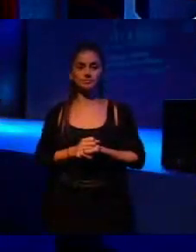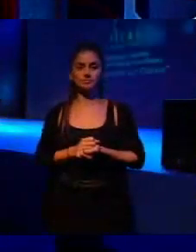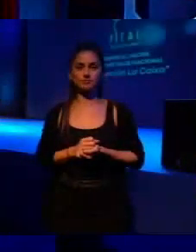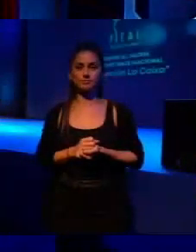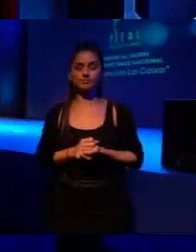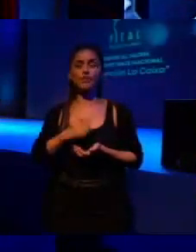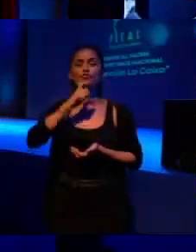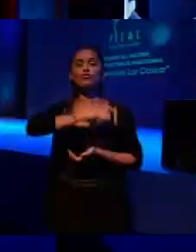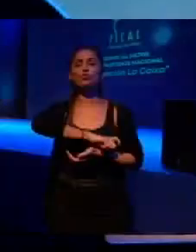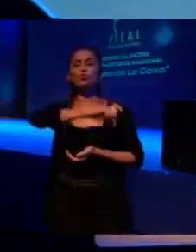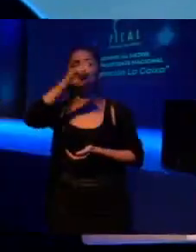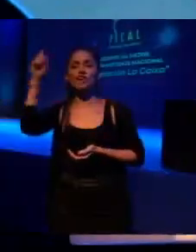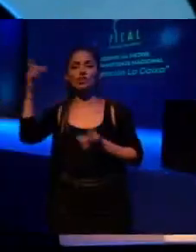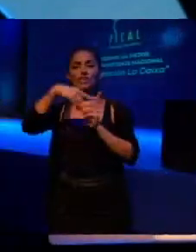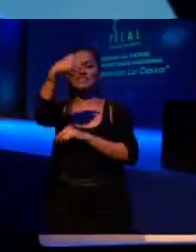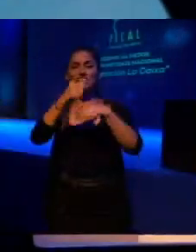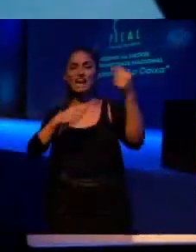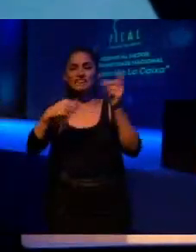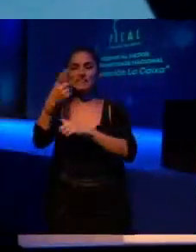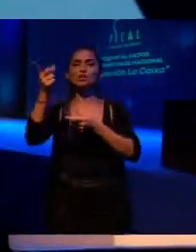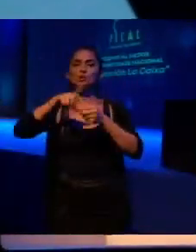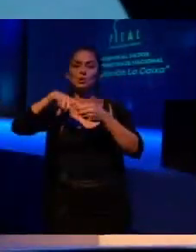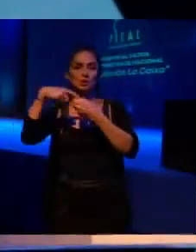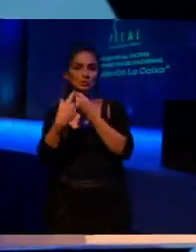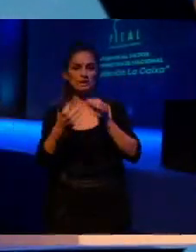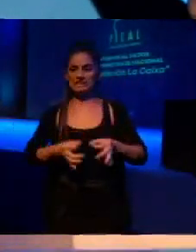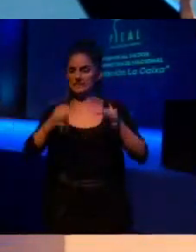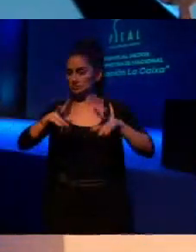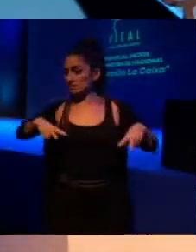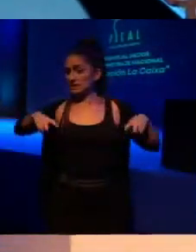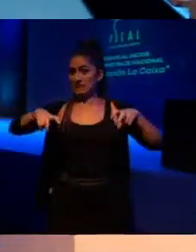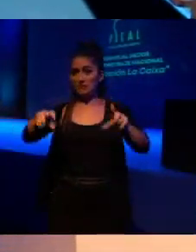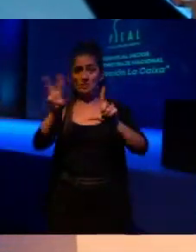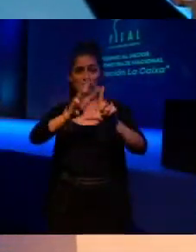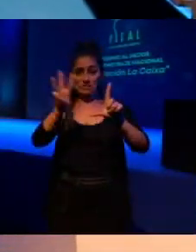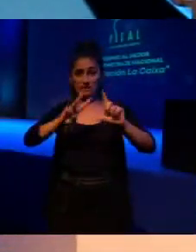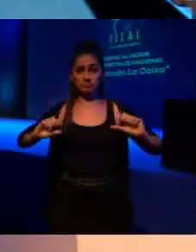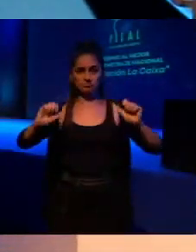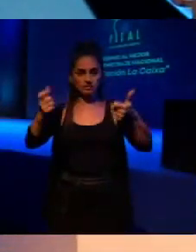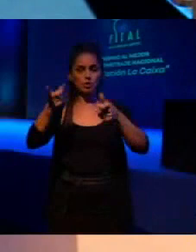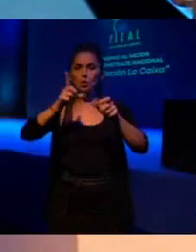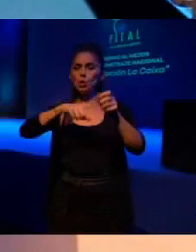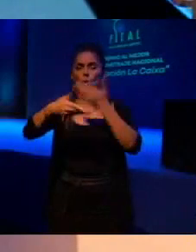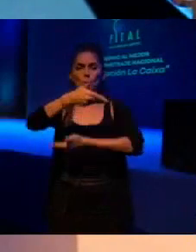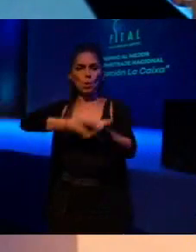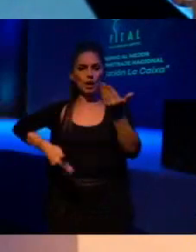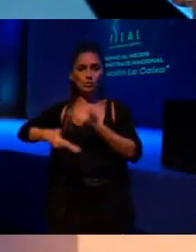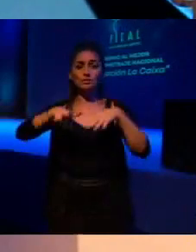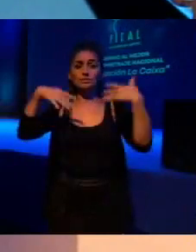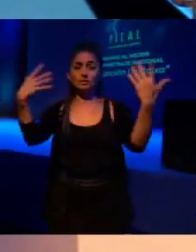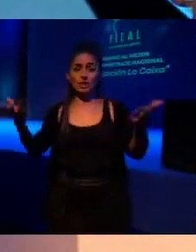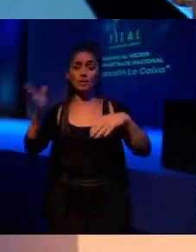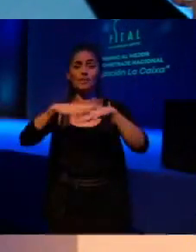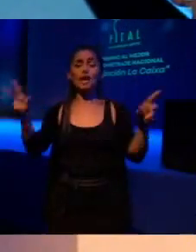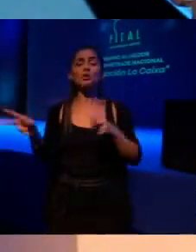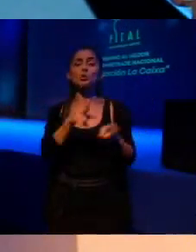Fundación La Caixa colabora fielmente con nosotros desde las primeras ediciones de FICAL y por eso el galardón al Mejor Cortometraje Nacional